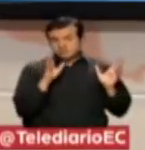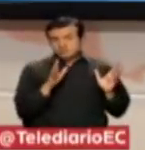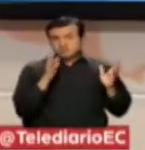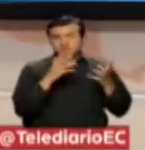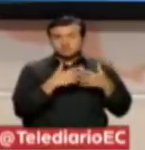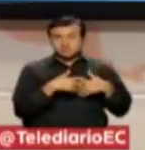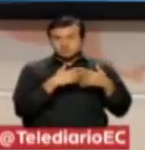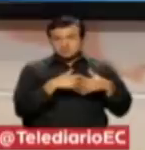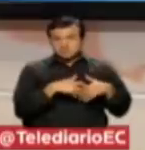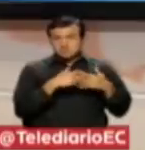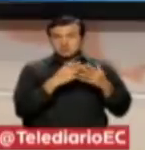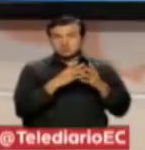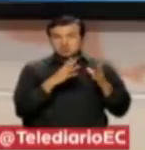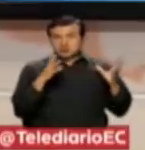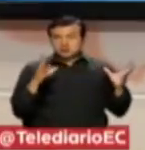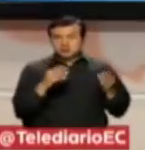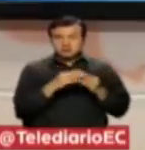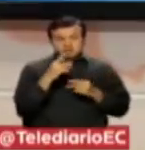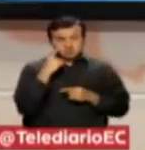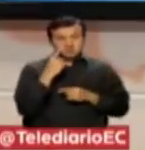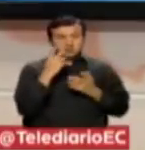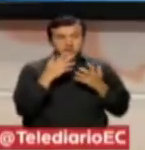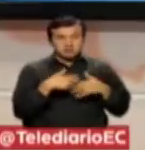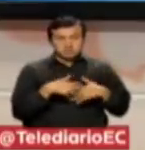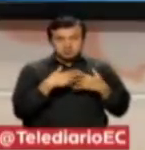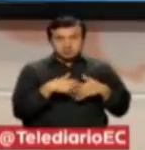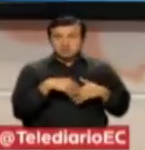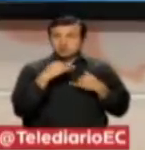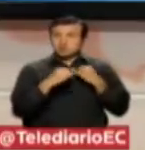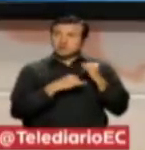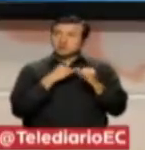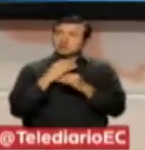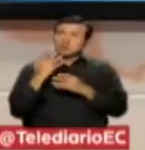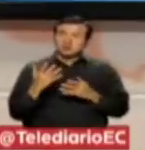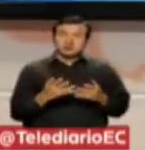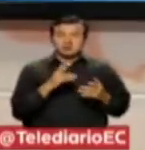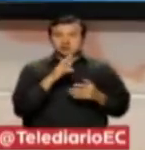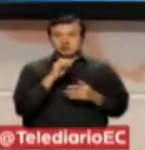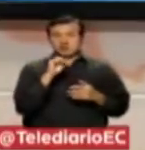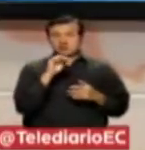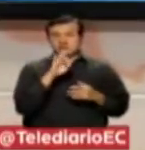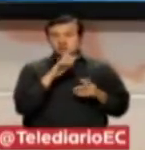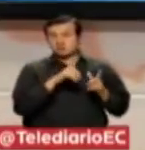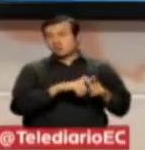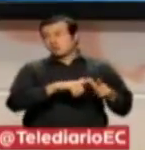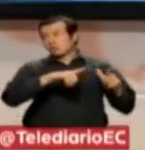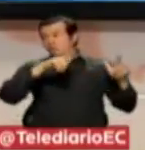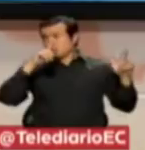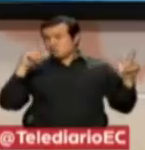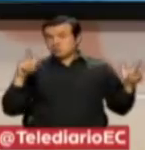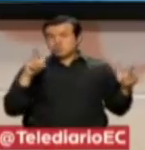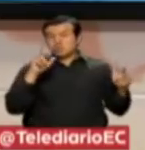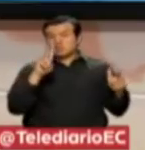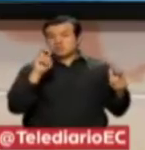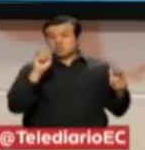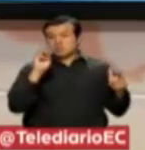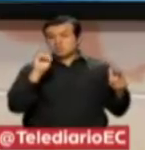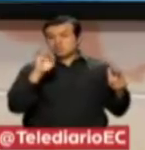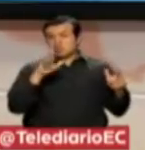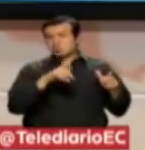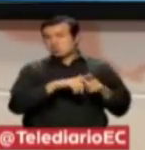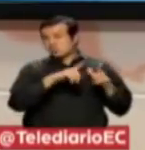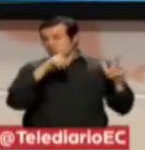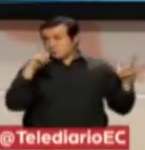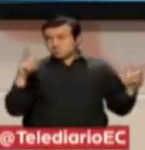en las que hay plantas y en las que se encontraron maquinaria de origen extranjero, pero maquinaria de 20 metros. Usted ve las imágenes, son 20 metros de máquinas que